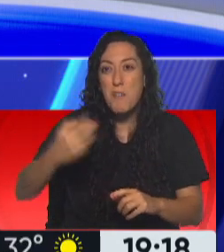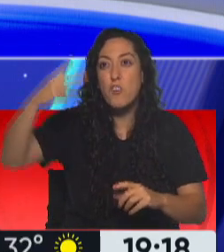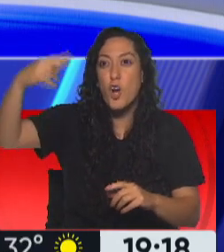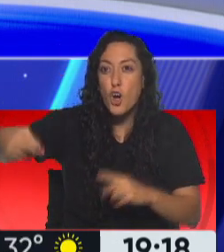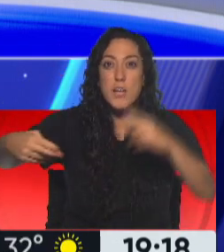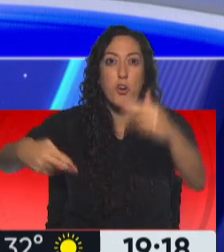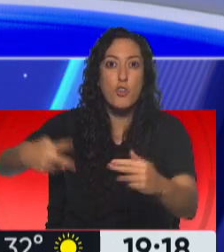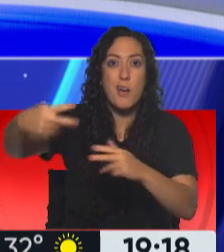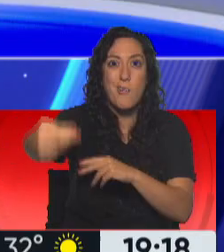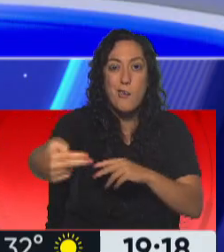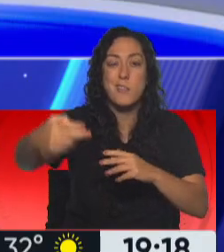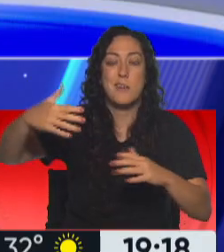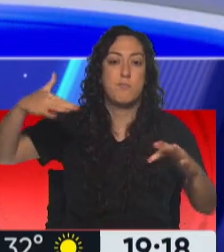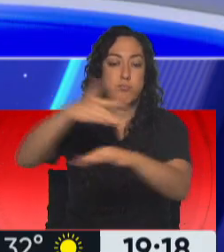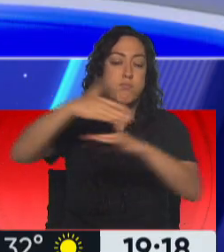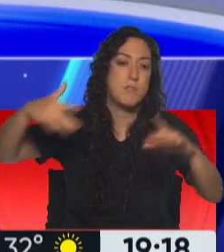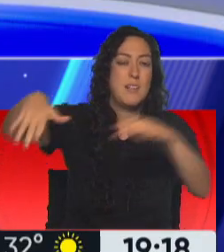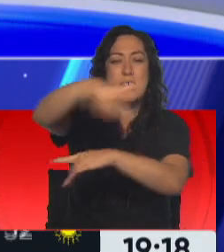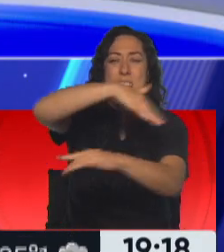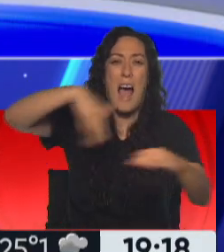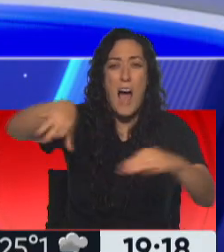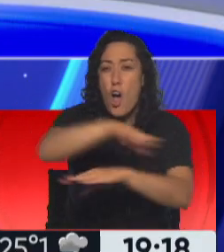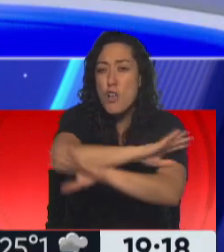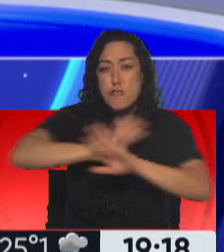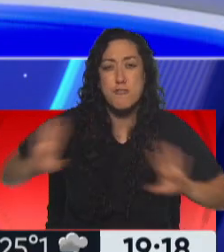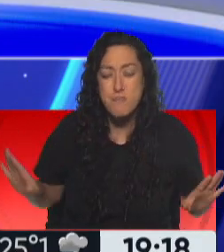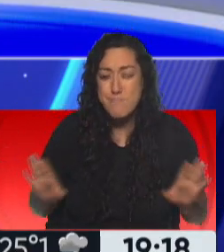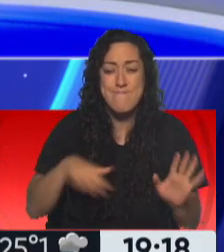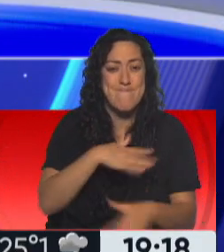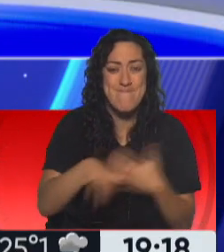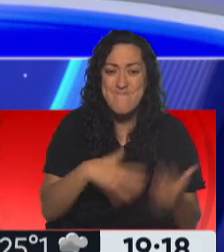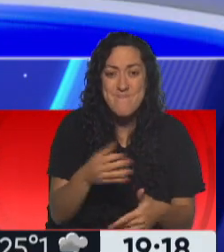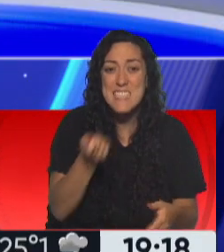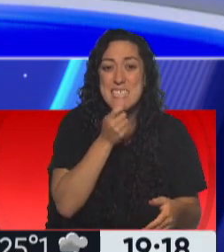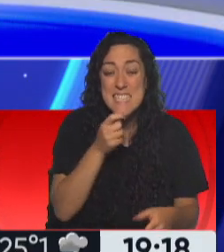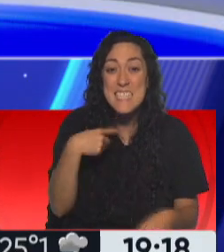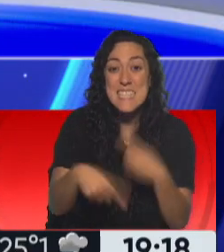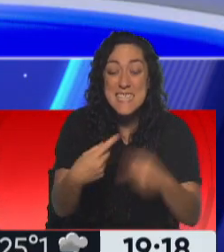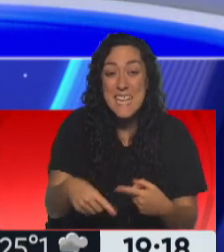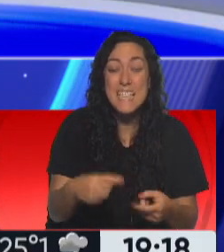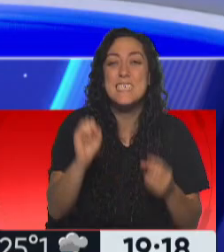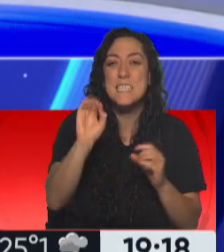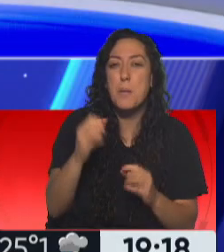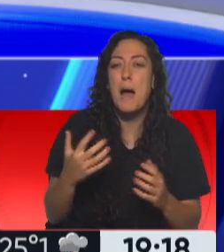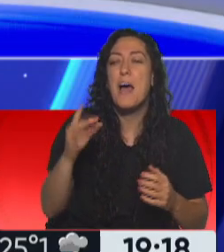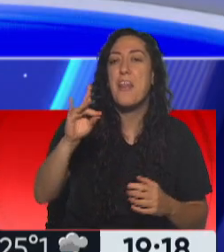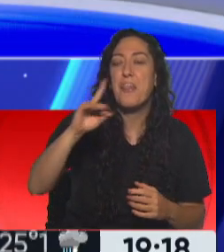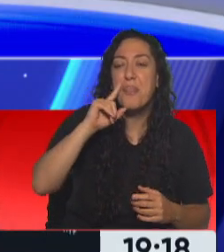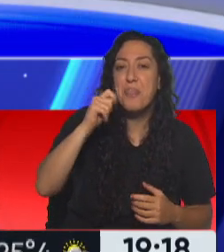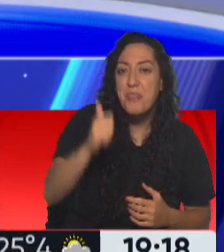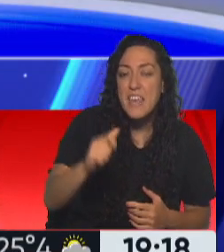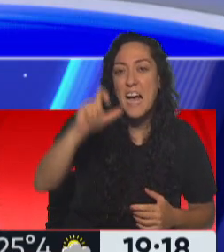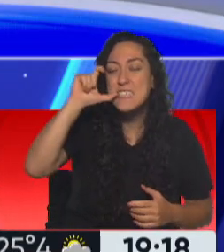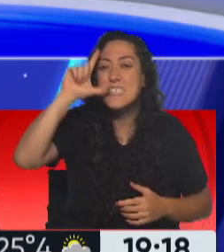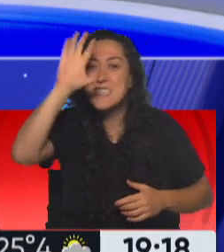cortados. Realmente era un caos de tránsito. Si alguien vio la serie Día Cero, la última de Robert De Niro,